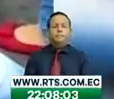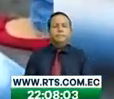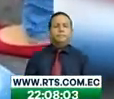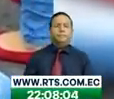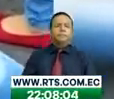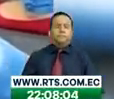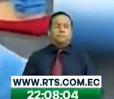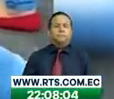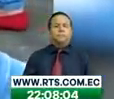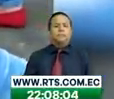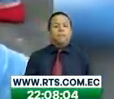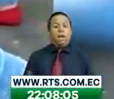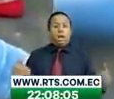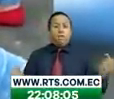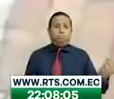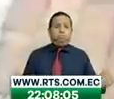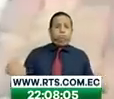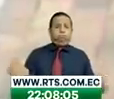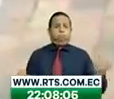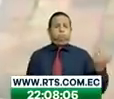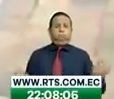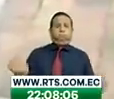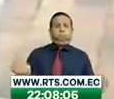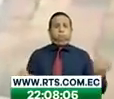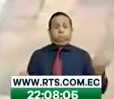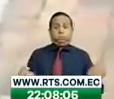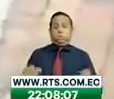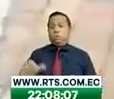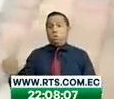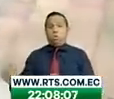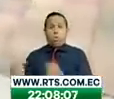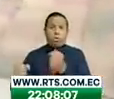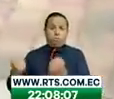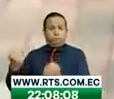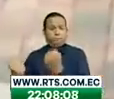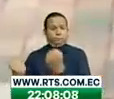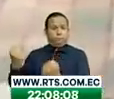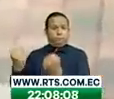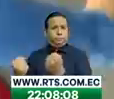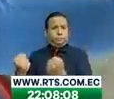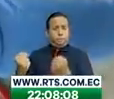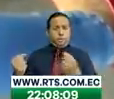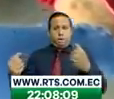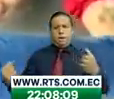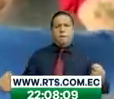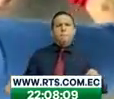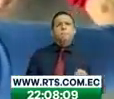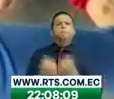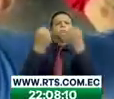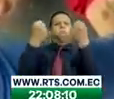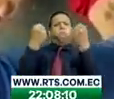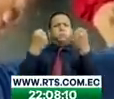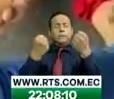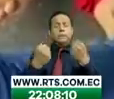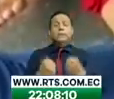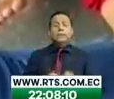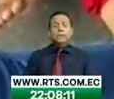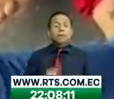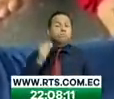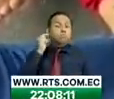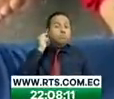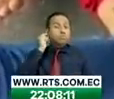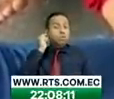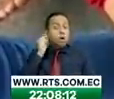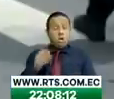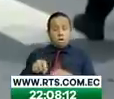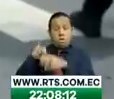El choque entre un tráiler y una motocicleta dejó una persona fallecida en Manta, provincia de Manabí. Según testigos, tras el impacto, la copiloto de la moto cayó